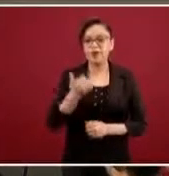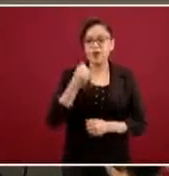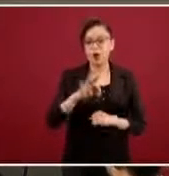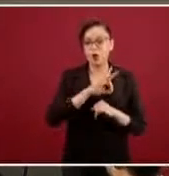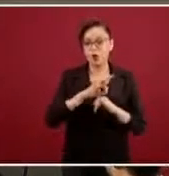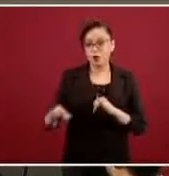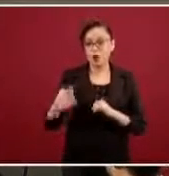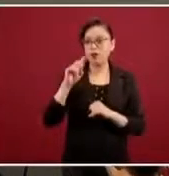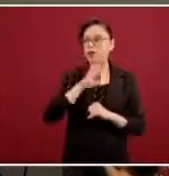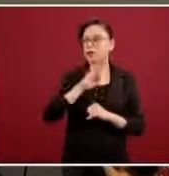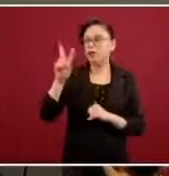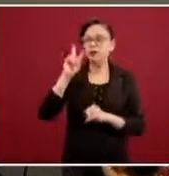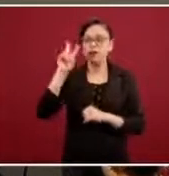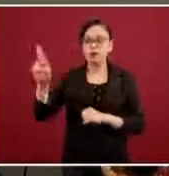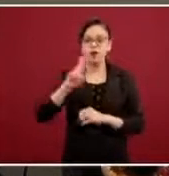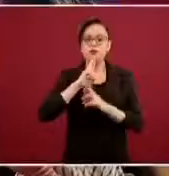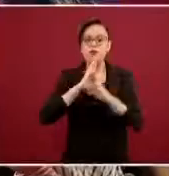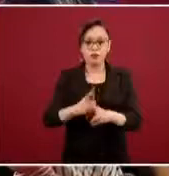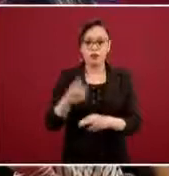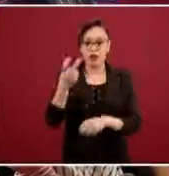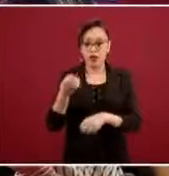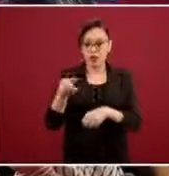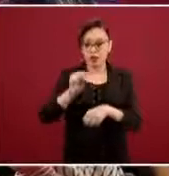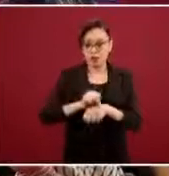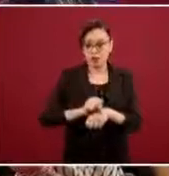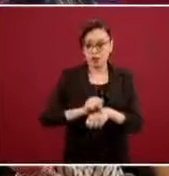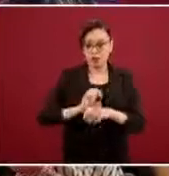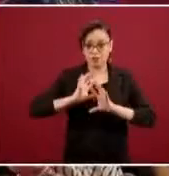semana en forma acumulada